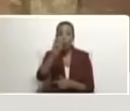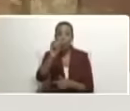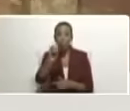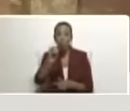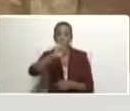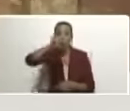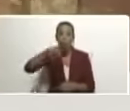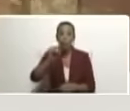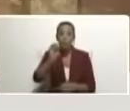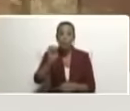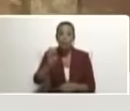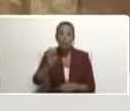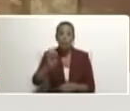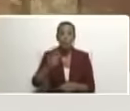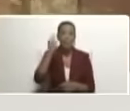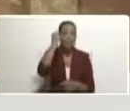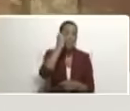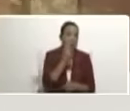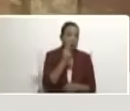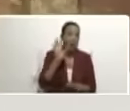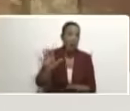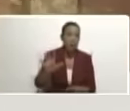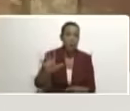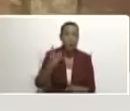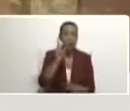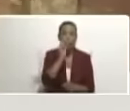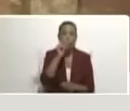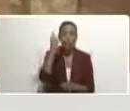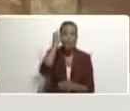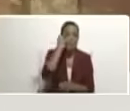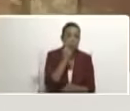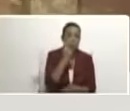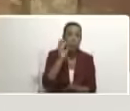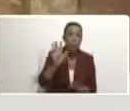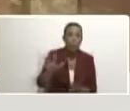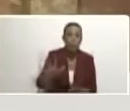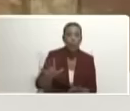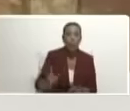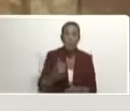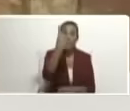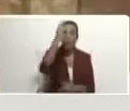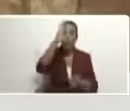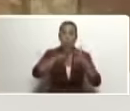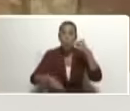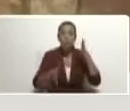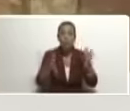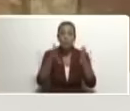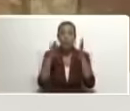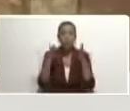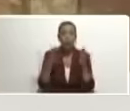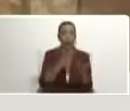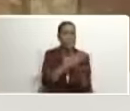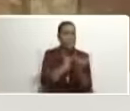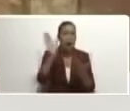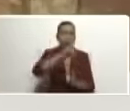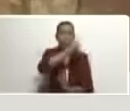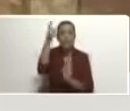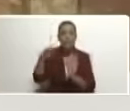ese día lo llamaron el gran mariscal de Ayacucho, que fue la última gran victoria para echar